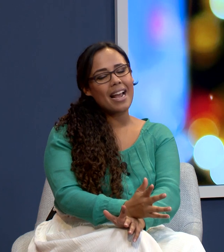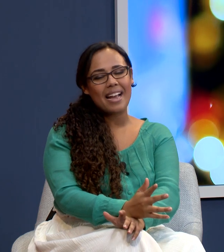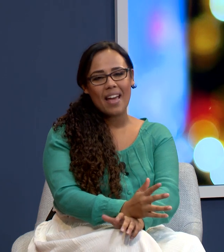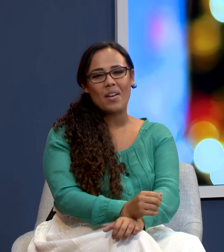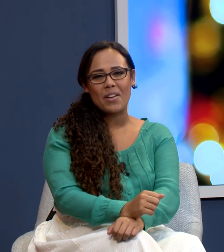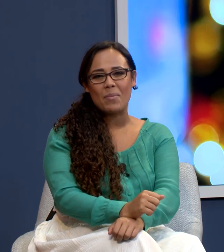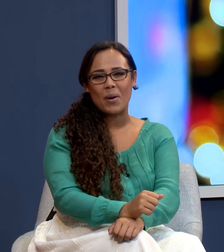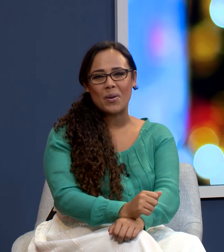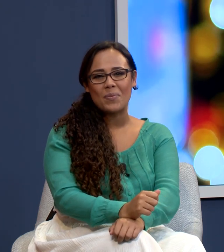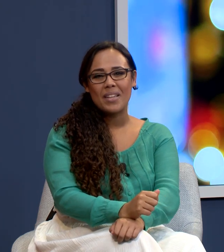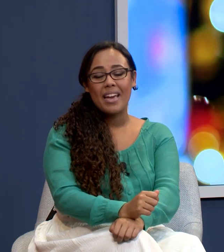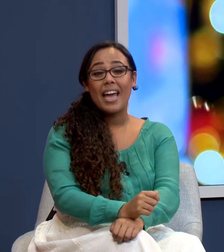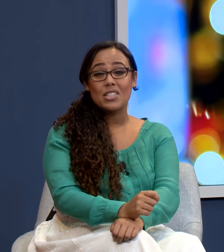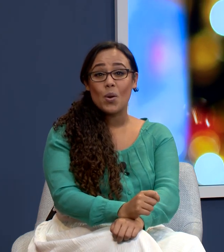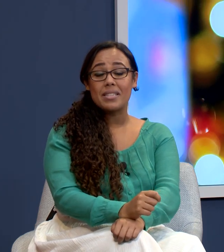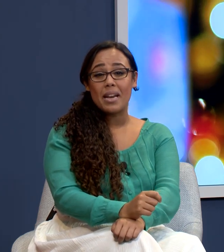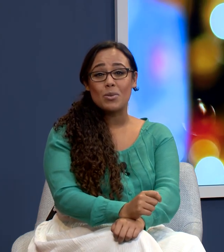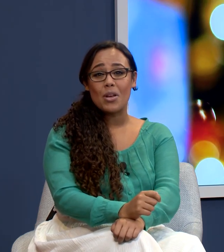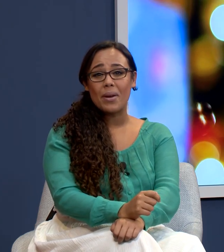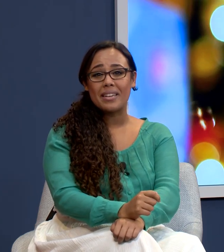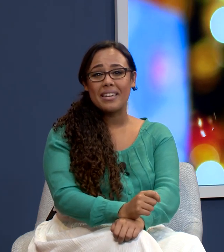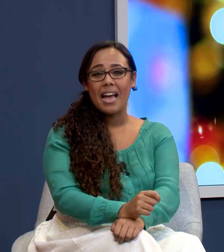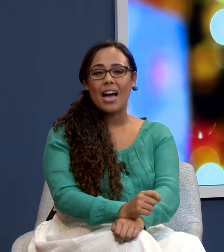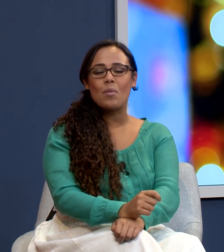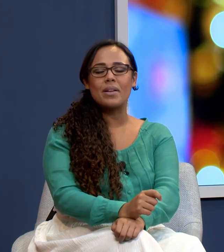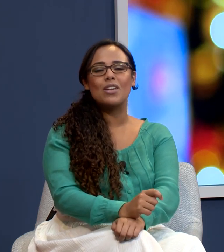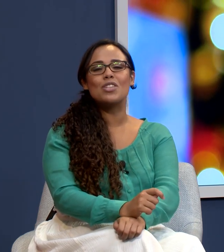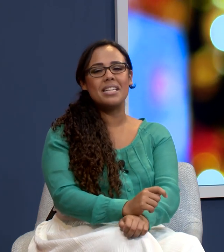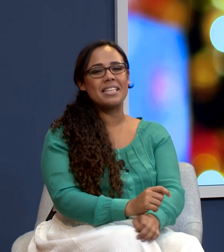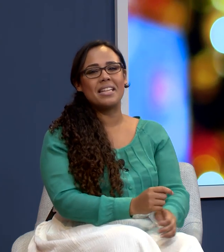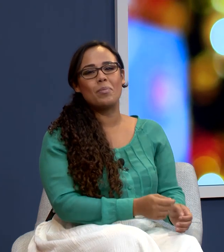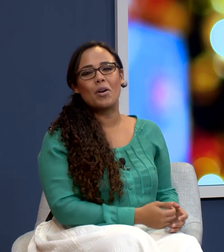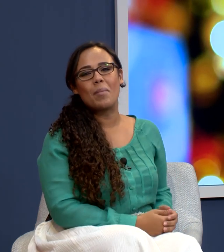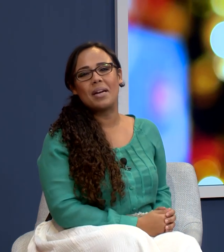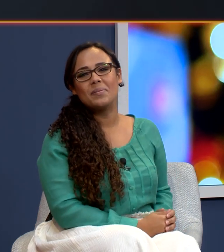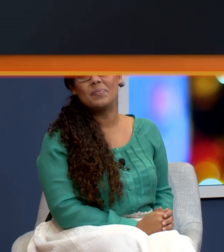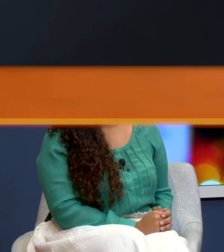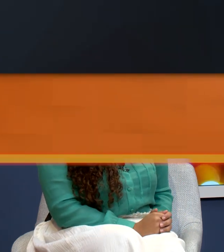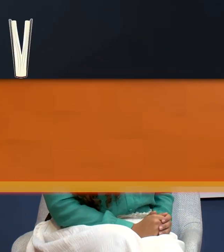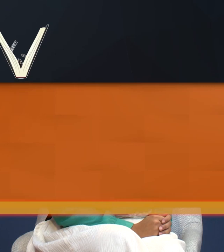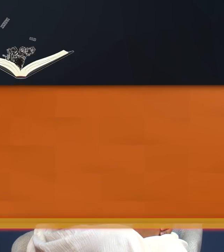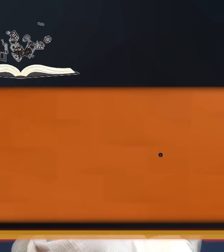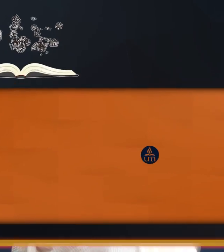sociedad será cada vez mejor. Esto es Queremos Saber. Acompáñanos en el siguiente programa.